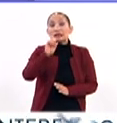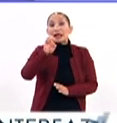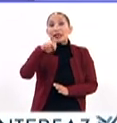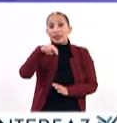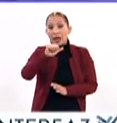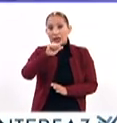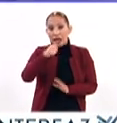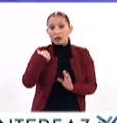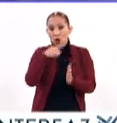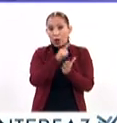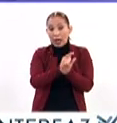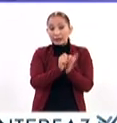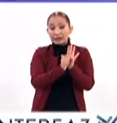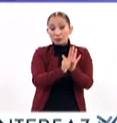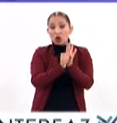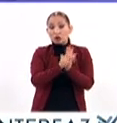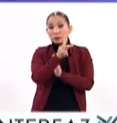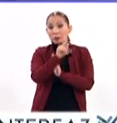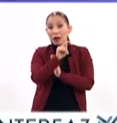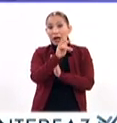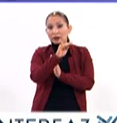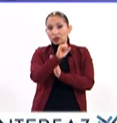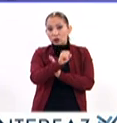Nacional en su ley de símbolos patrios